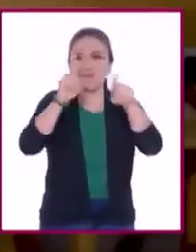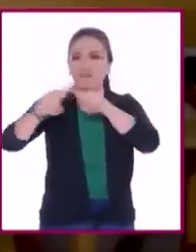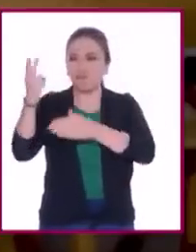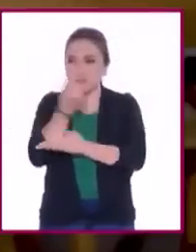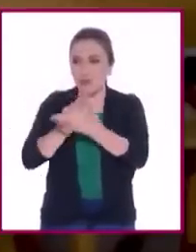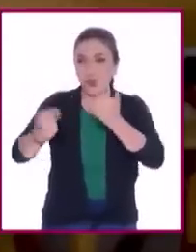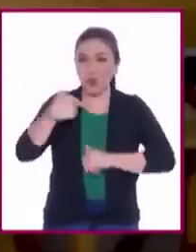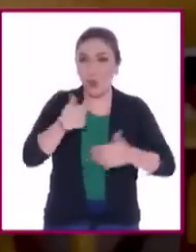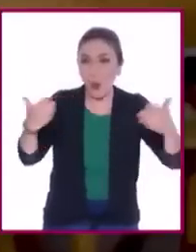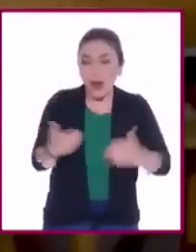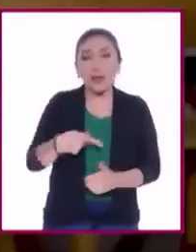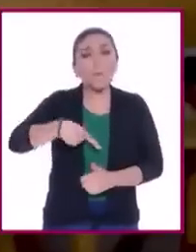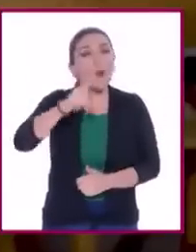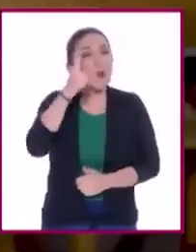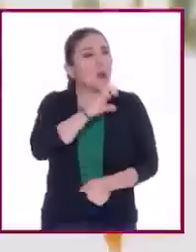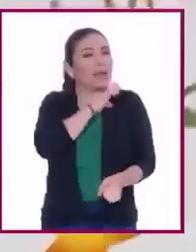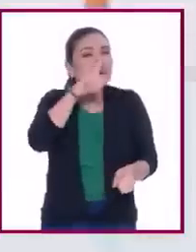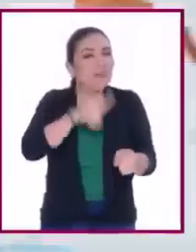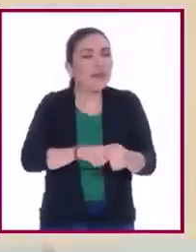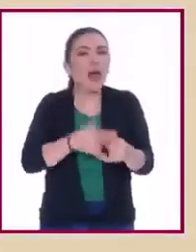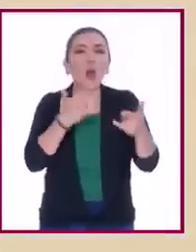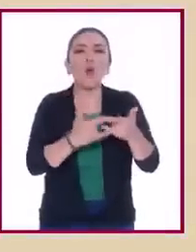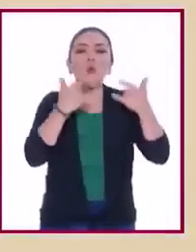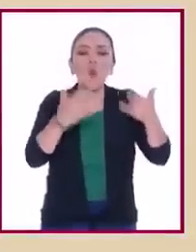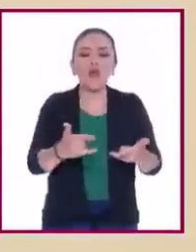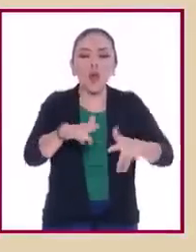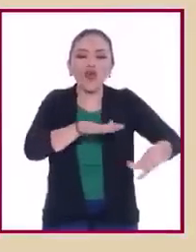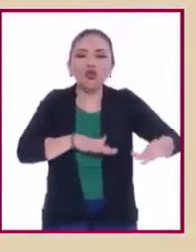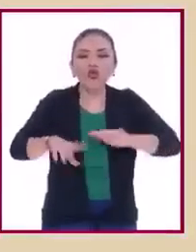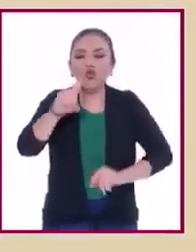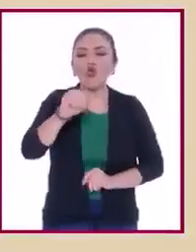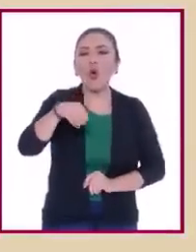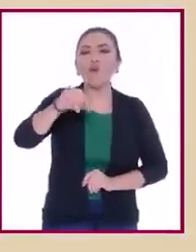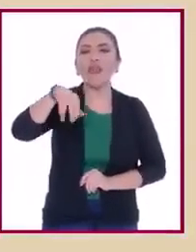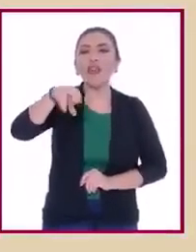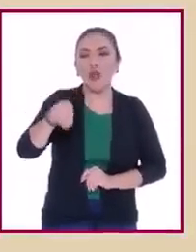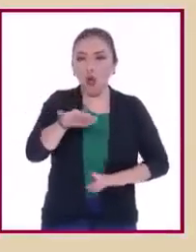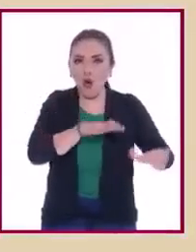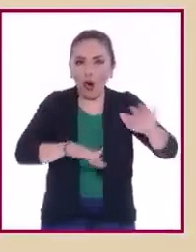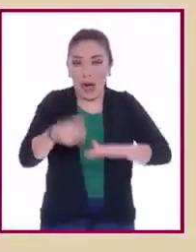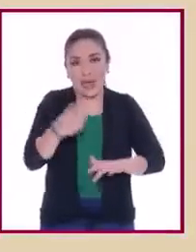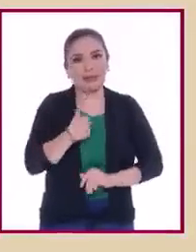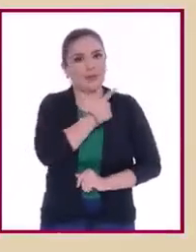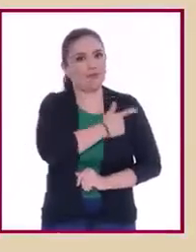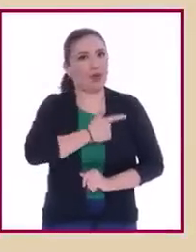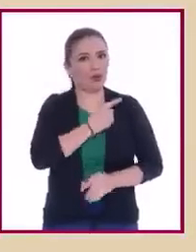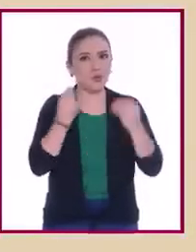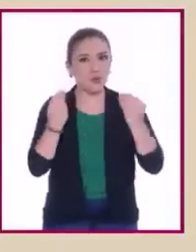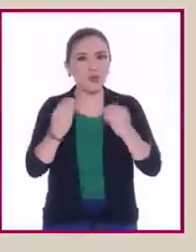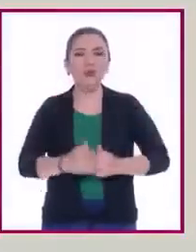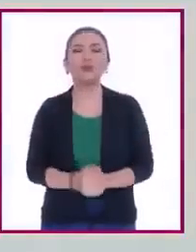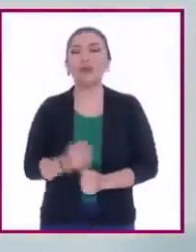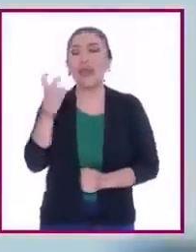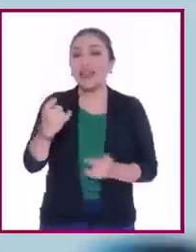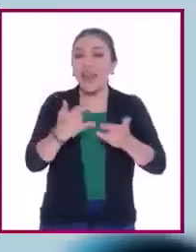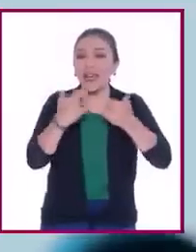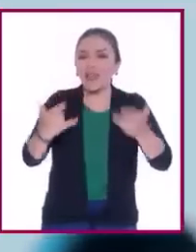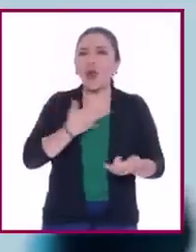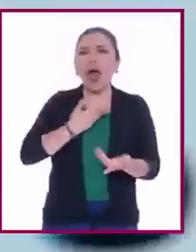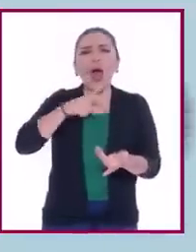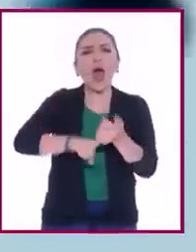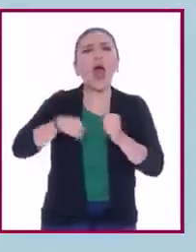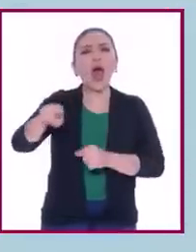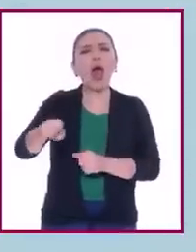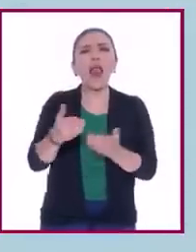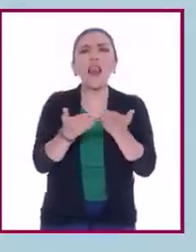todas las ilustraciones que hice pero en especial el cuento de dominó fue mi favorito Este cuento se